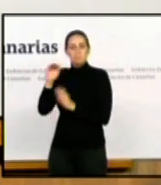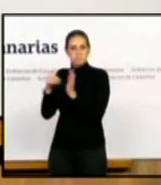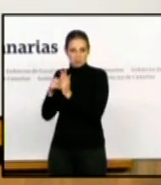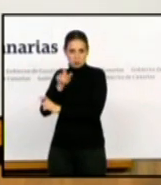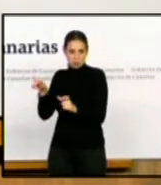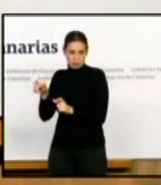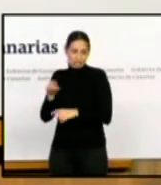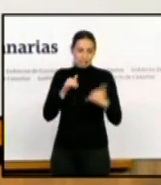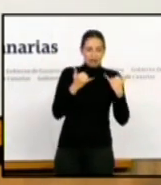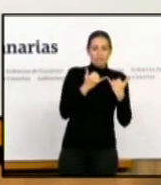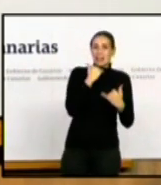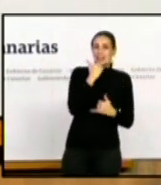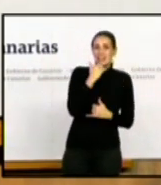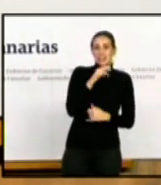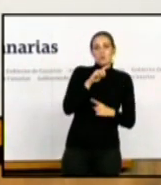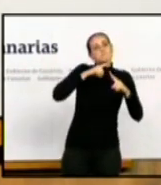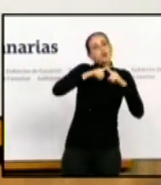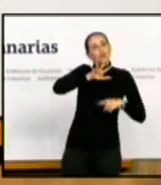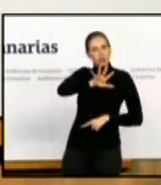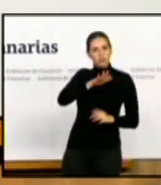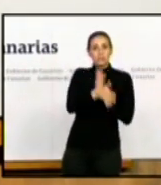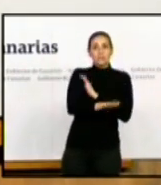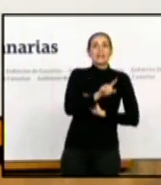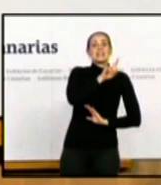casi la multiplica por 5,